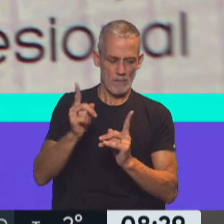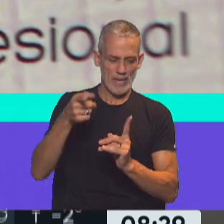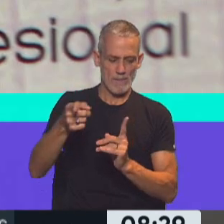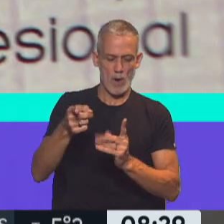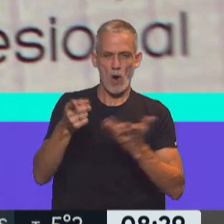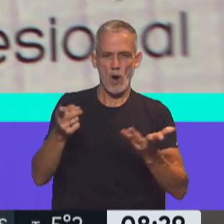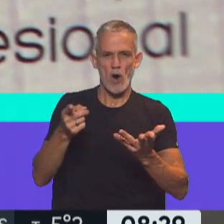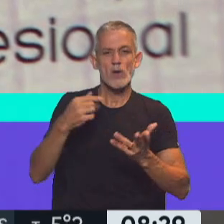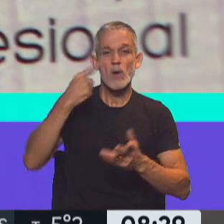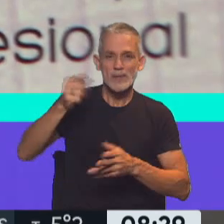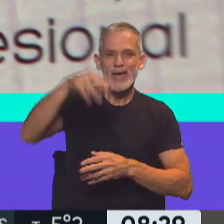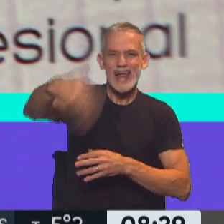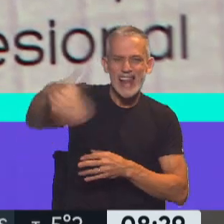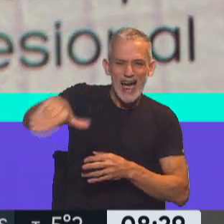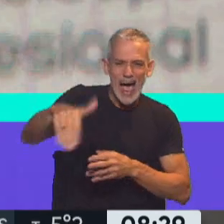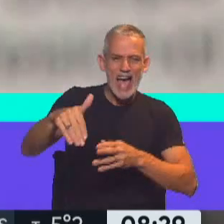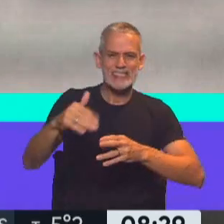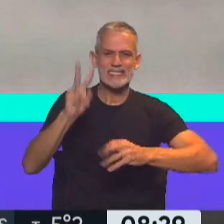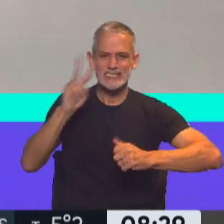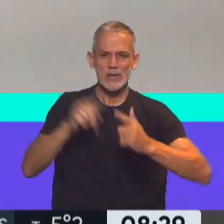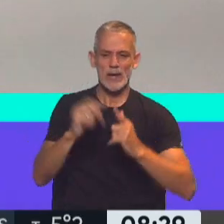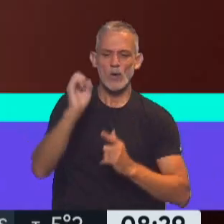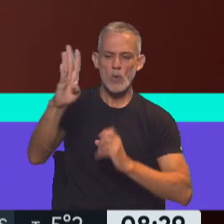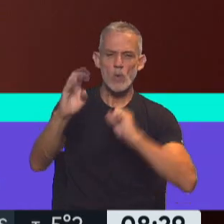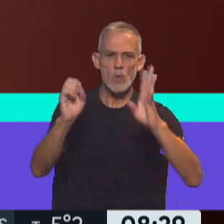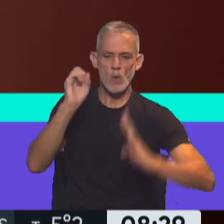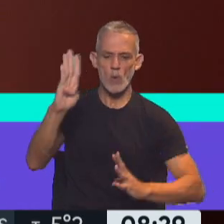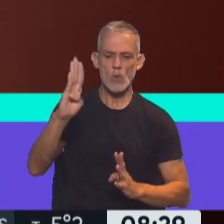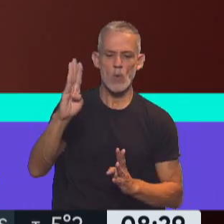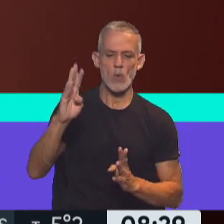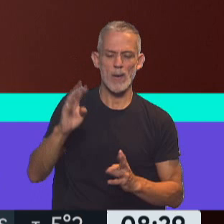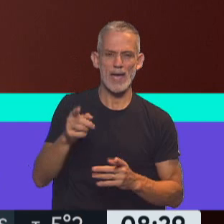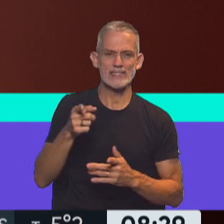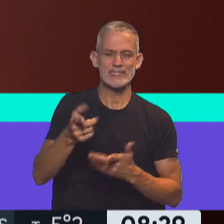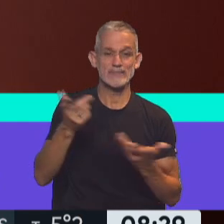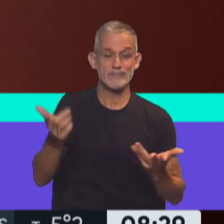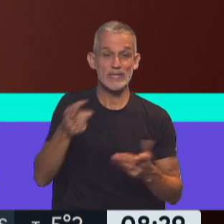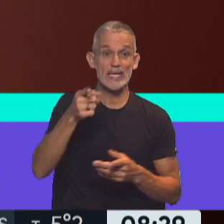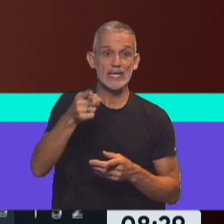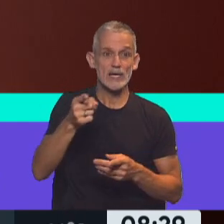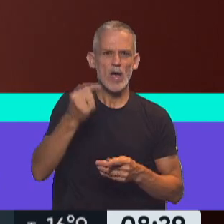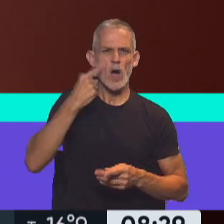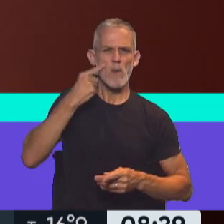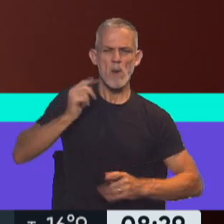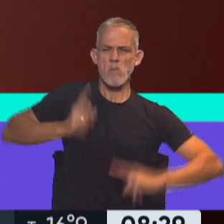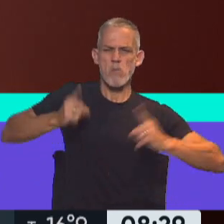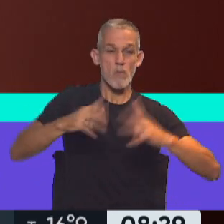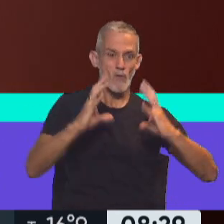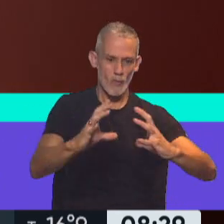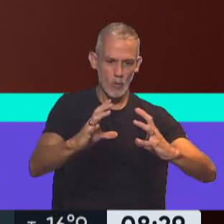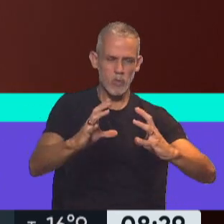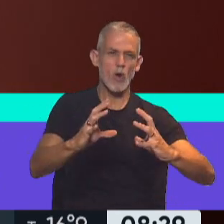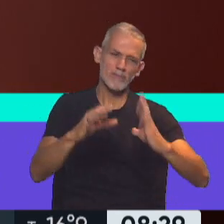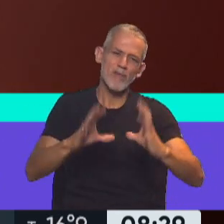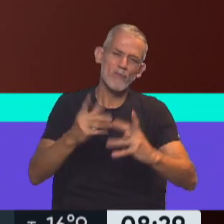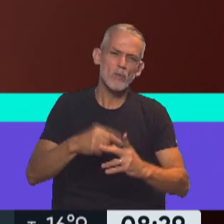espacios, lo vemos en la calle, lo vemos en los clubes. Hablo acerca de lo que es la masculinidad hegemónica en el fútbol, esta manera